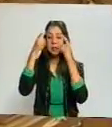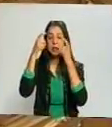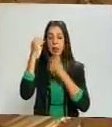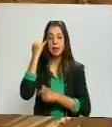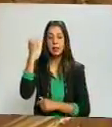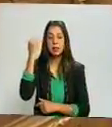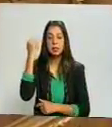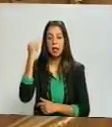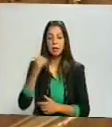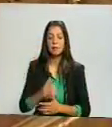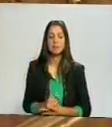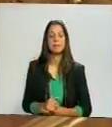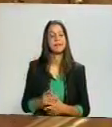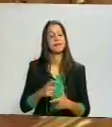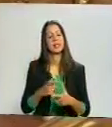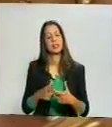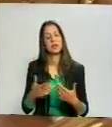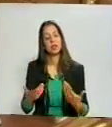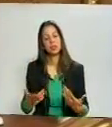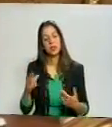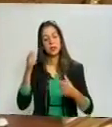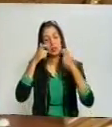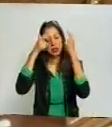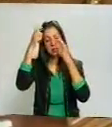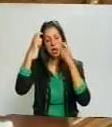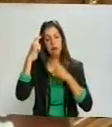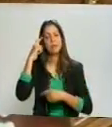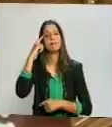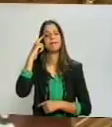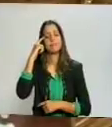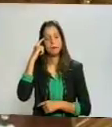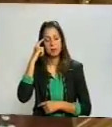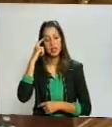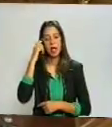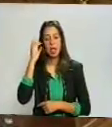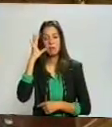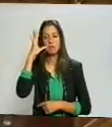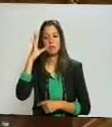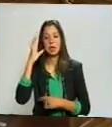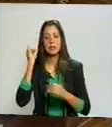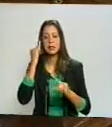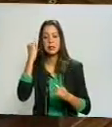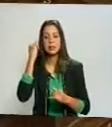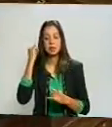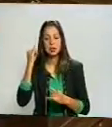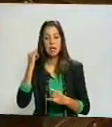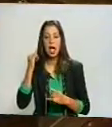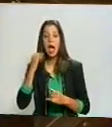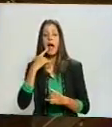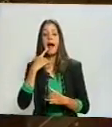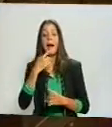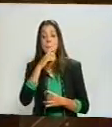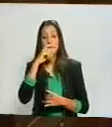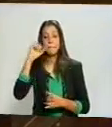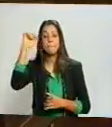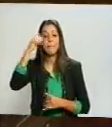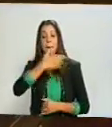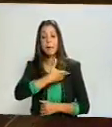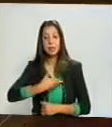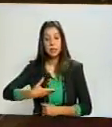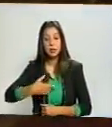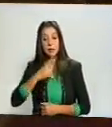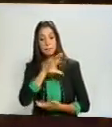Chávez. Entonces desarrolló toda una tesis que nuestro comandante obrero Nicolás Maduro en el